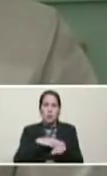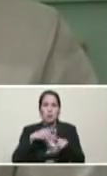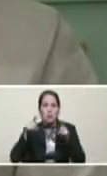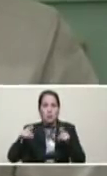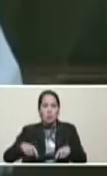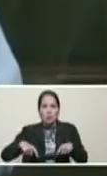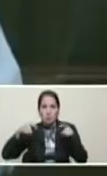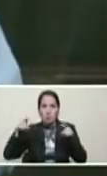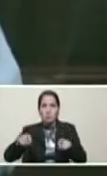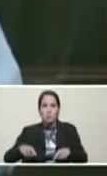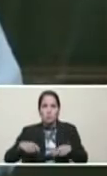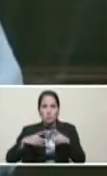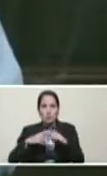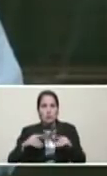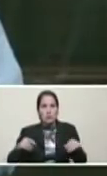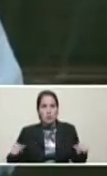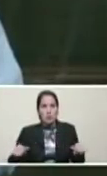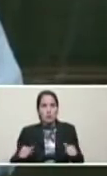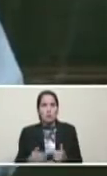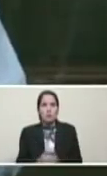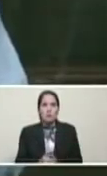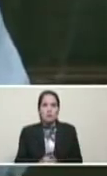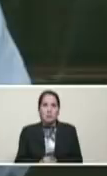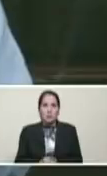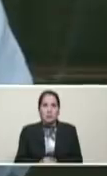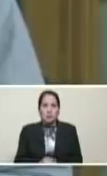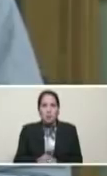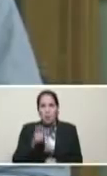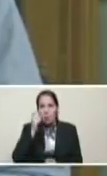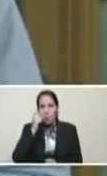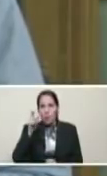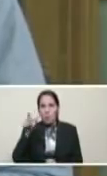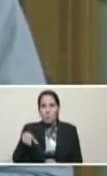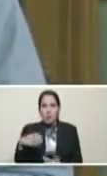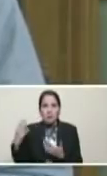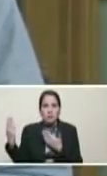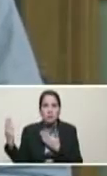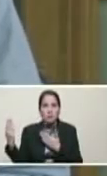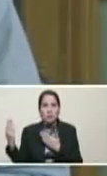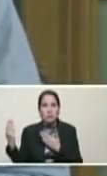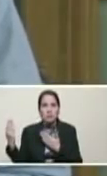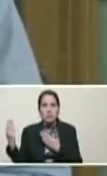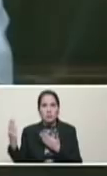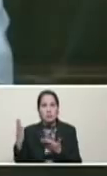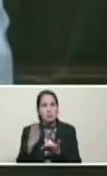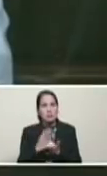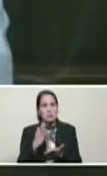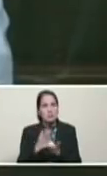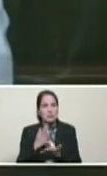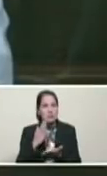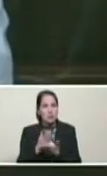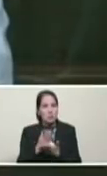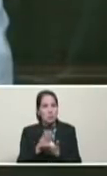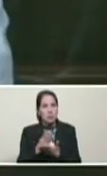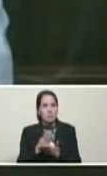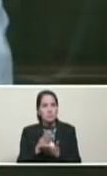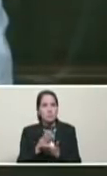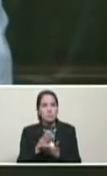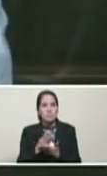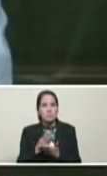tierra compañero wilmar castro soteldo nosotros siempre poniendo nuestra